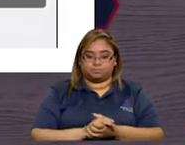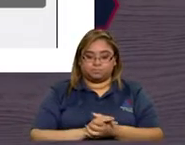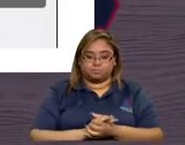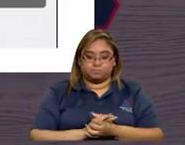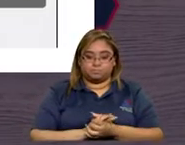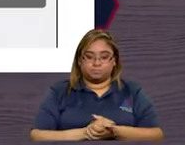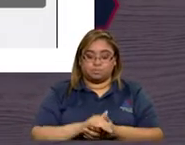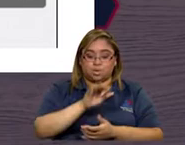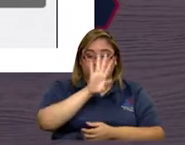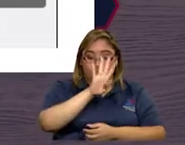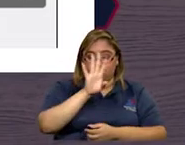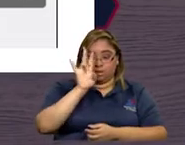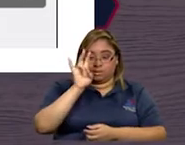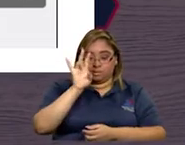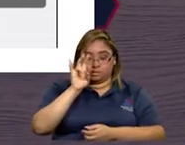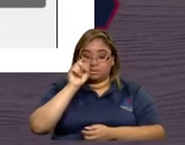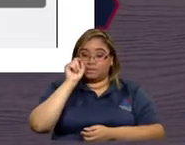sería